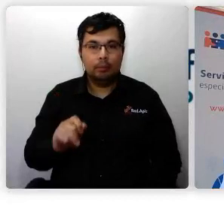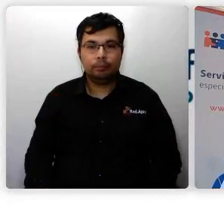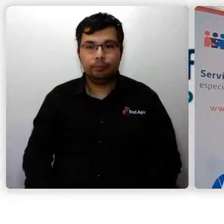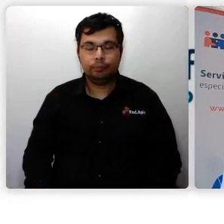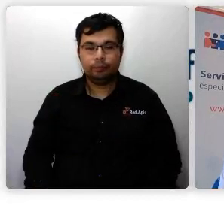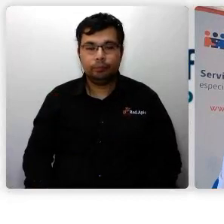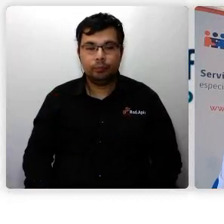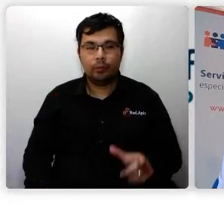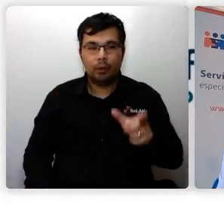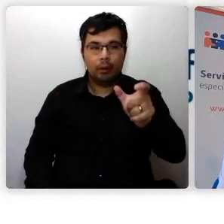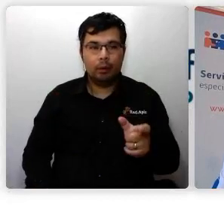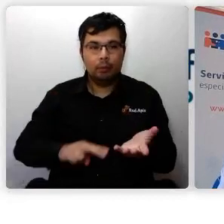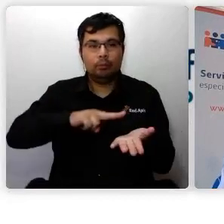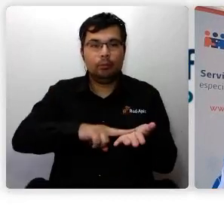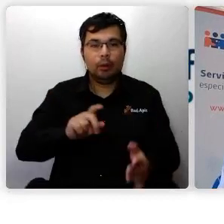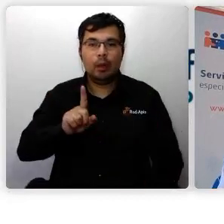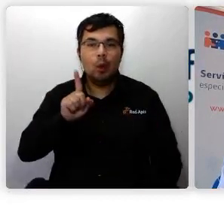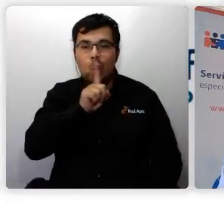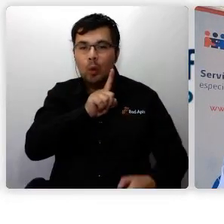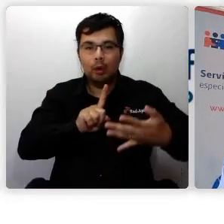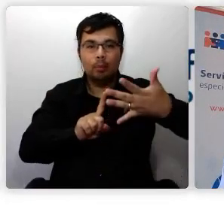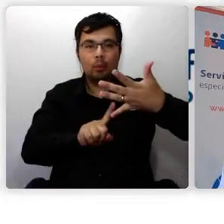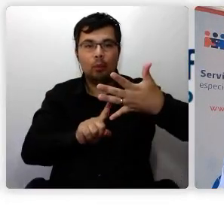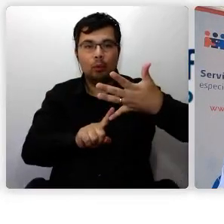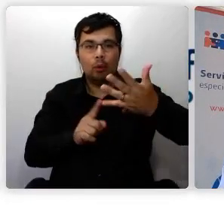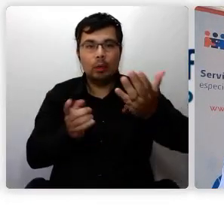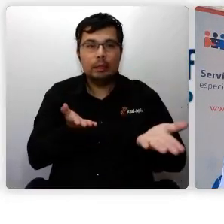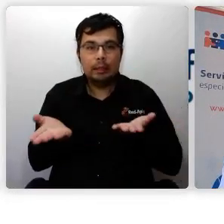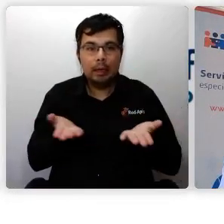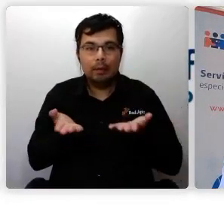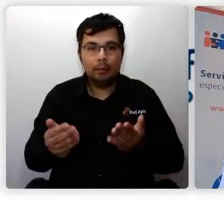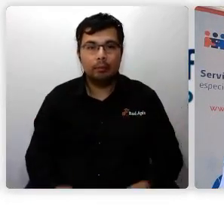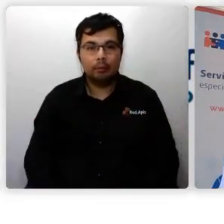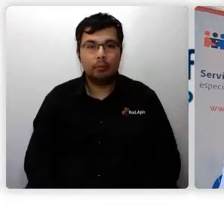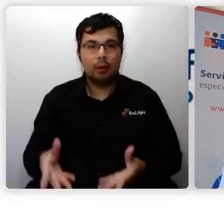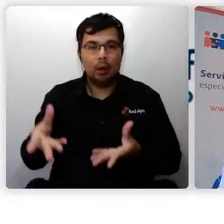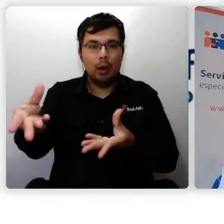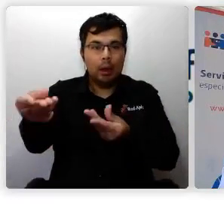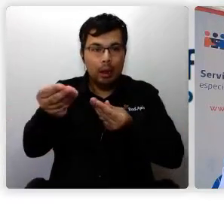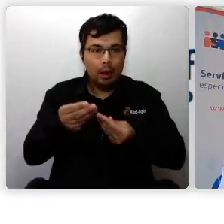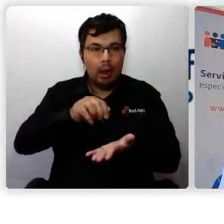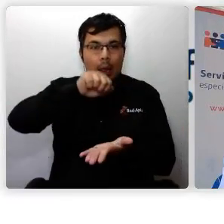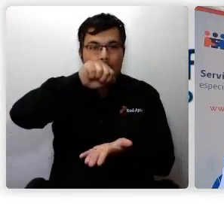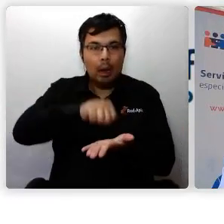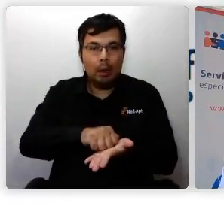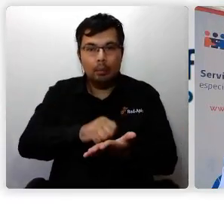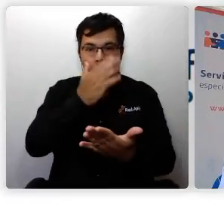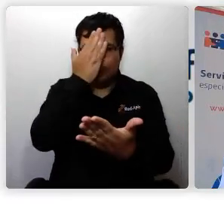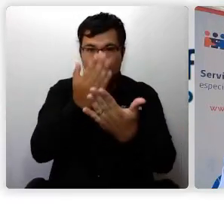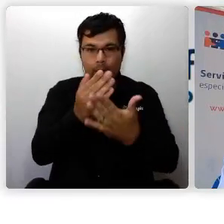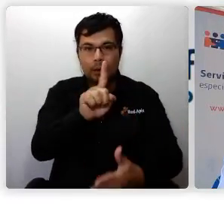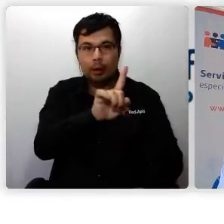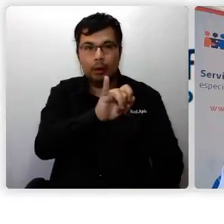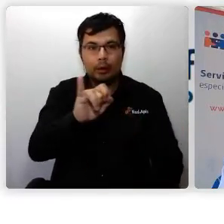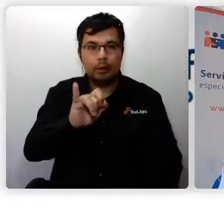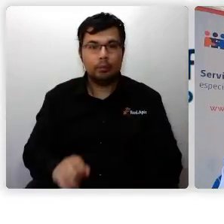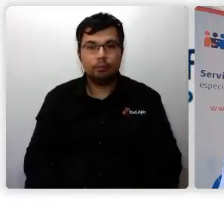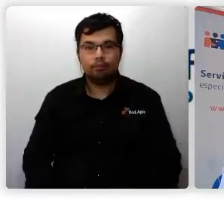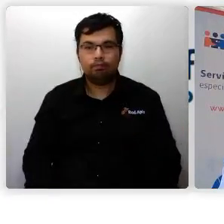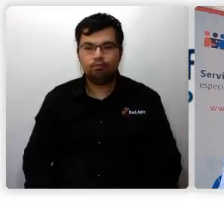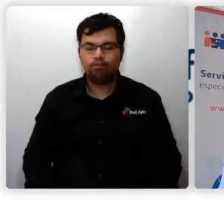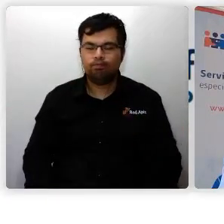Y el último servicio que estamos dando es recepción y gestión de quejas frente al SI. ¿A qué se